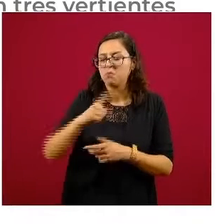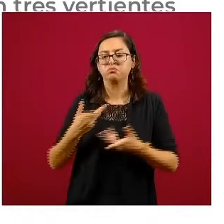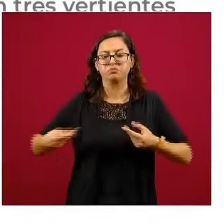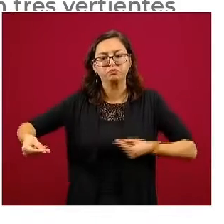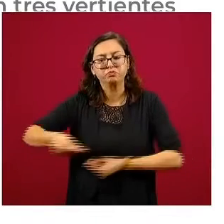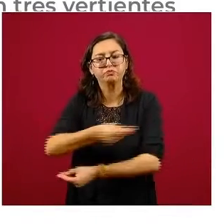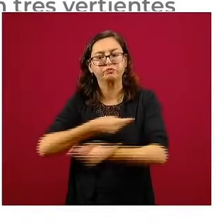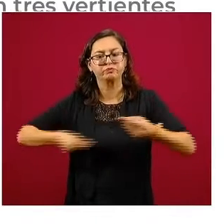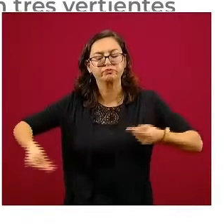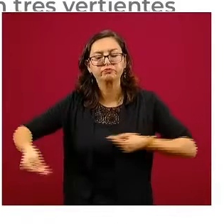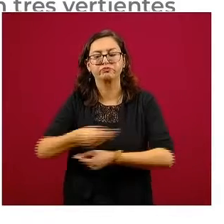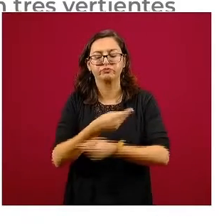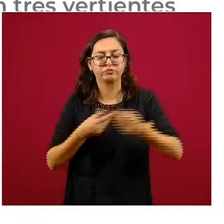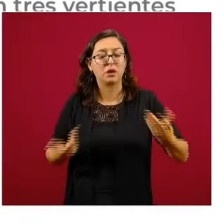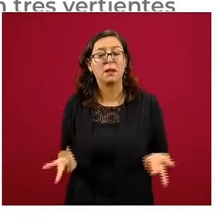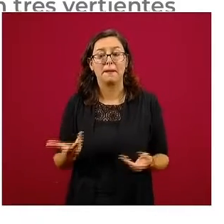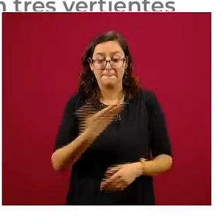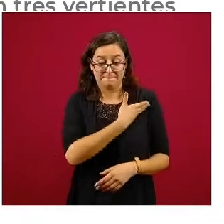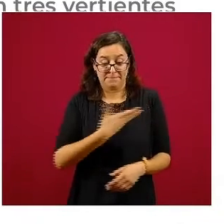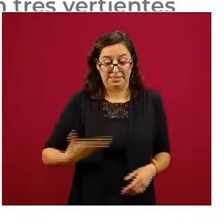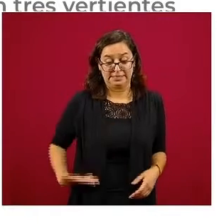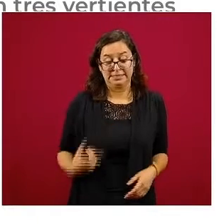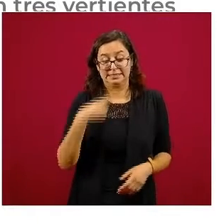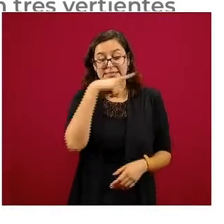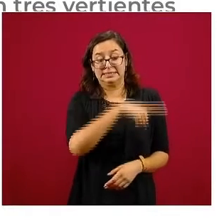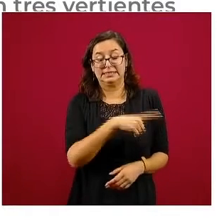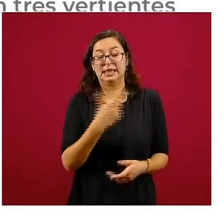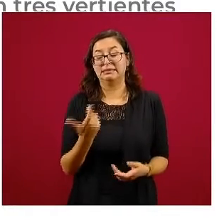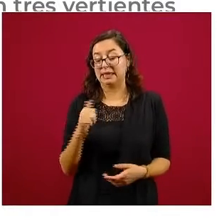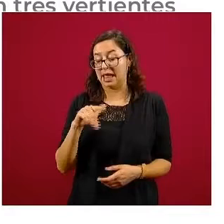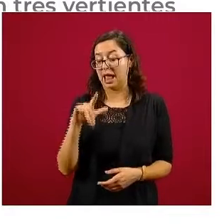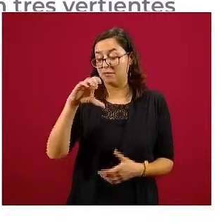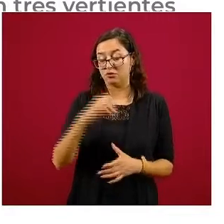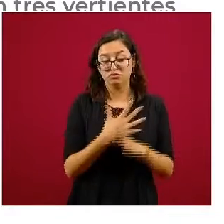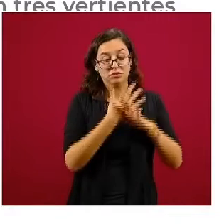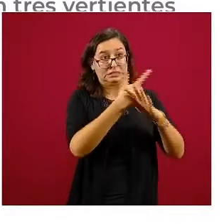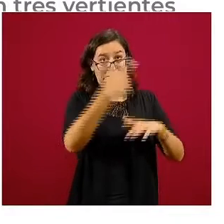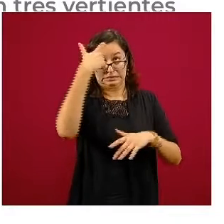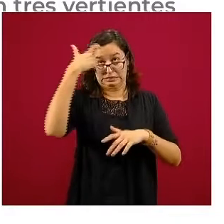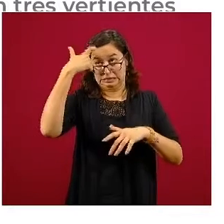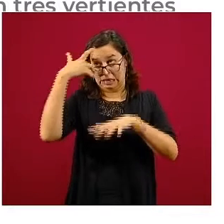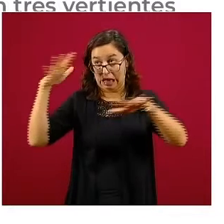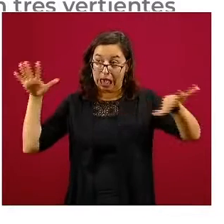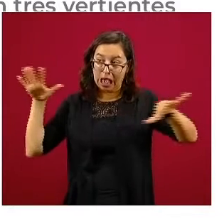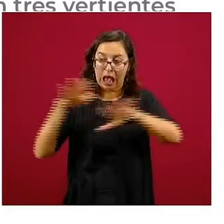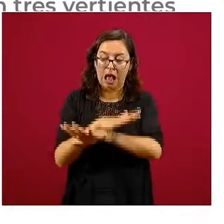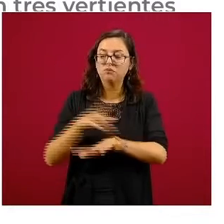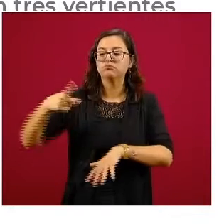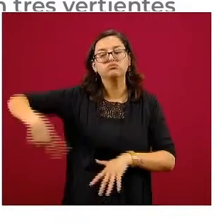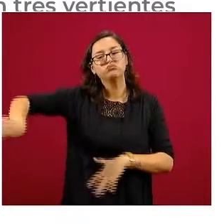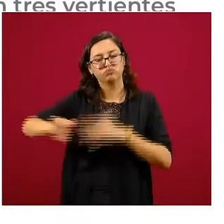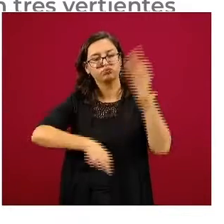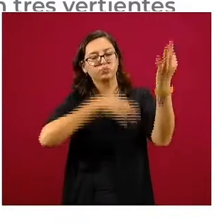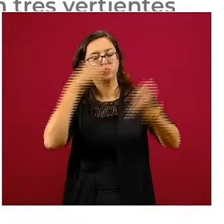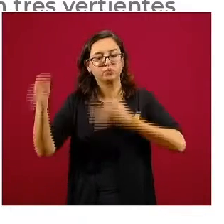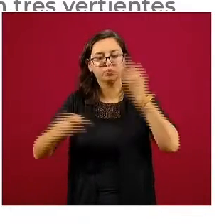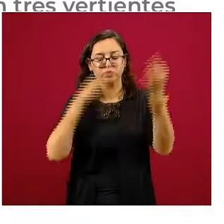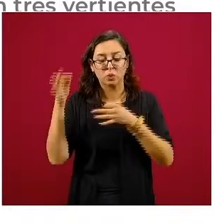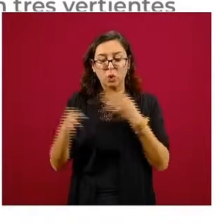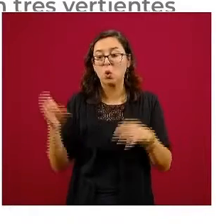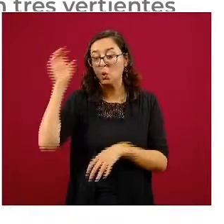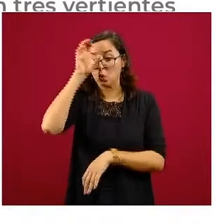intervención como tal en los estados, pero también para dar a conocer esta experiencia para que los demás países de la región de las